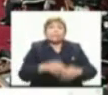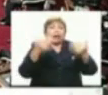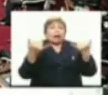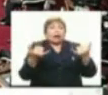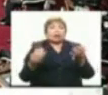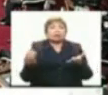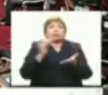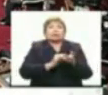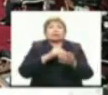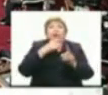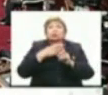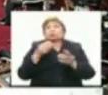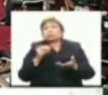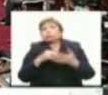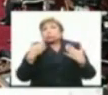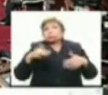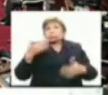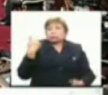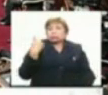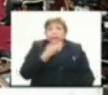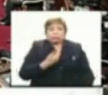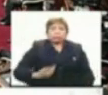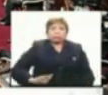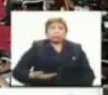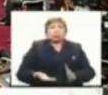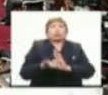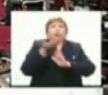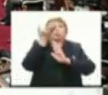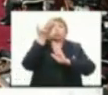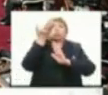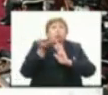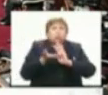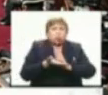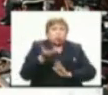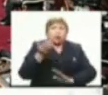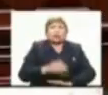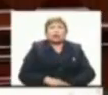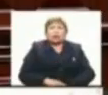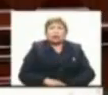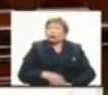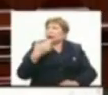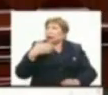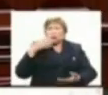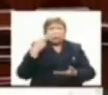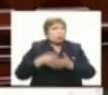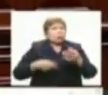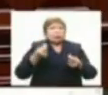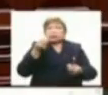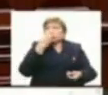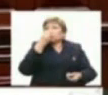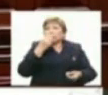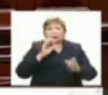se ha sumado en el último mes del gobierno anterior un alza de precios que afecta a la alimentación